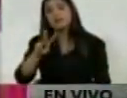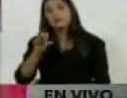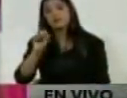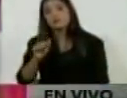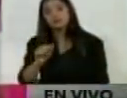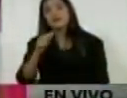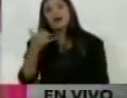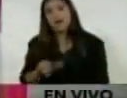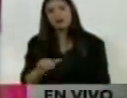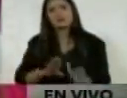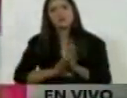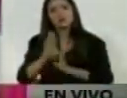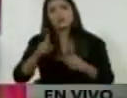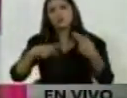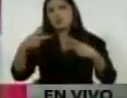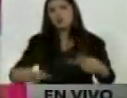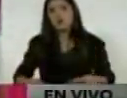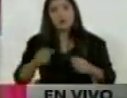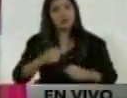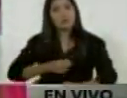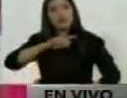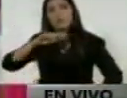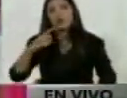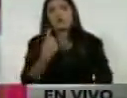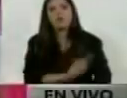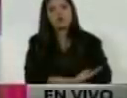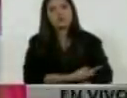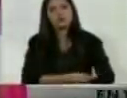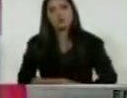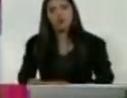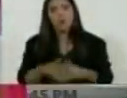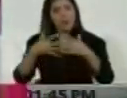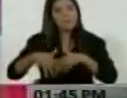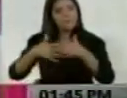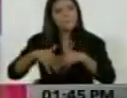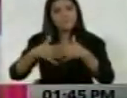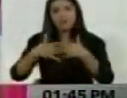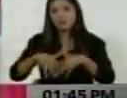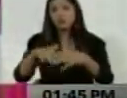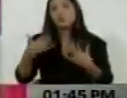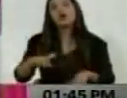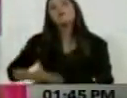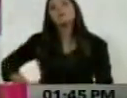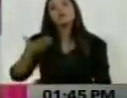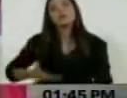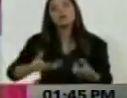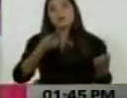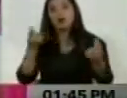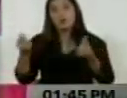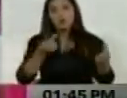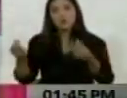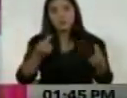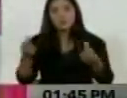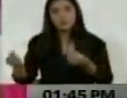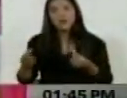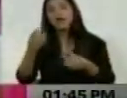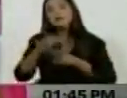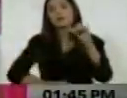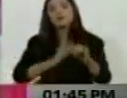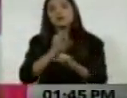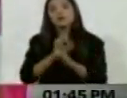espacio renovado, poderoso, como un motor vital de la economía nacional e internacional de